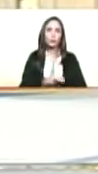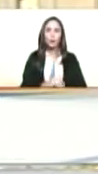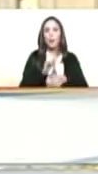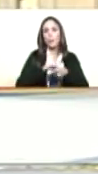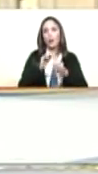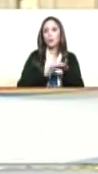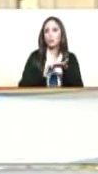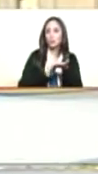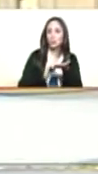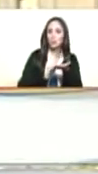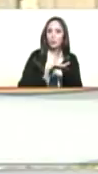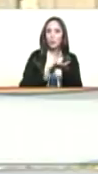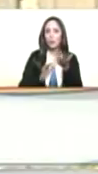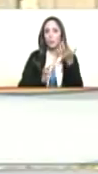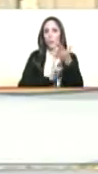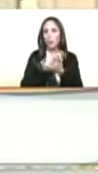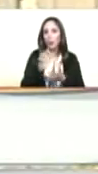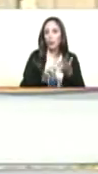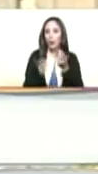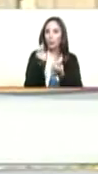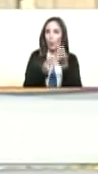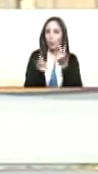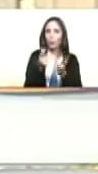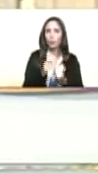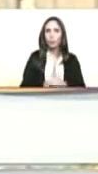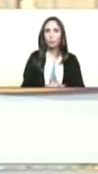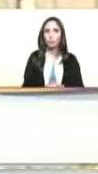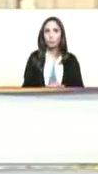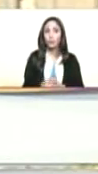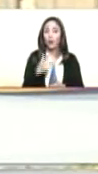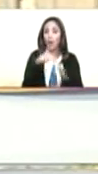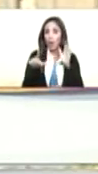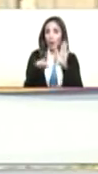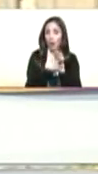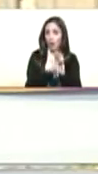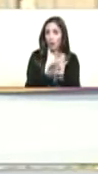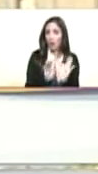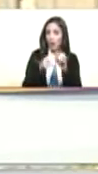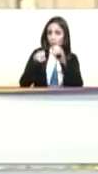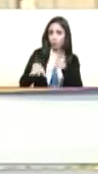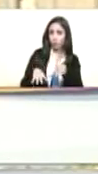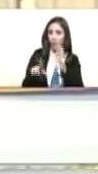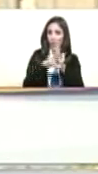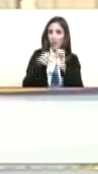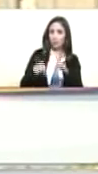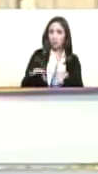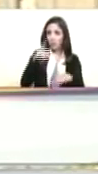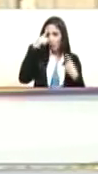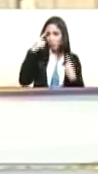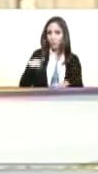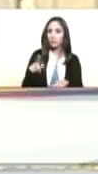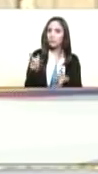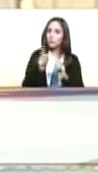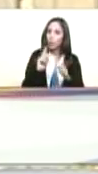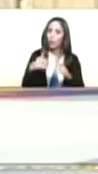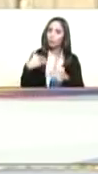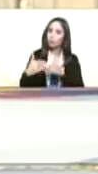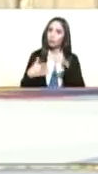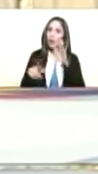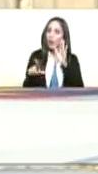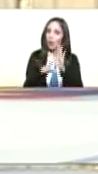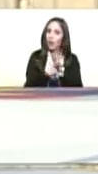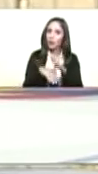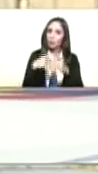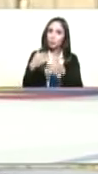económica, para el combate contra el bachaquerismo, ¿la vamos a dejar en letra muerta? ¿No? Esta ley que